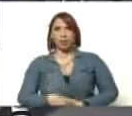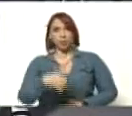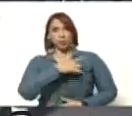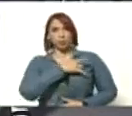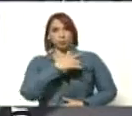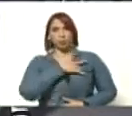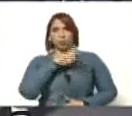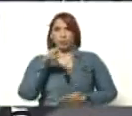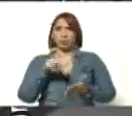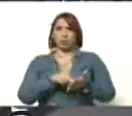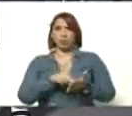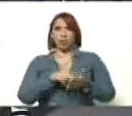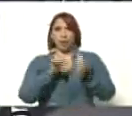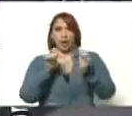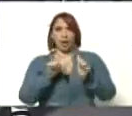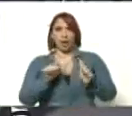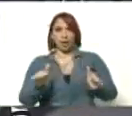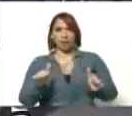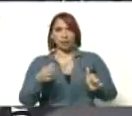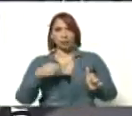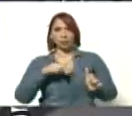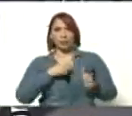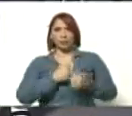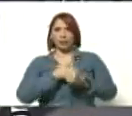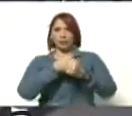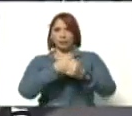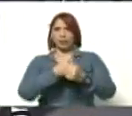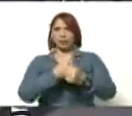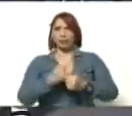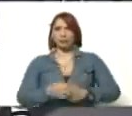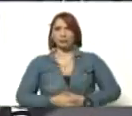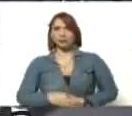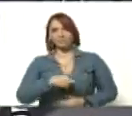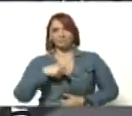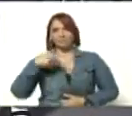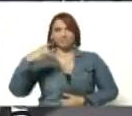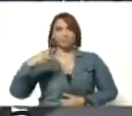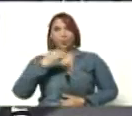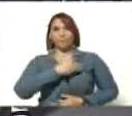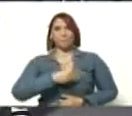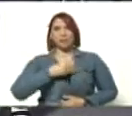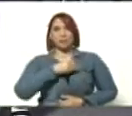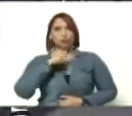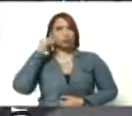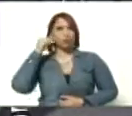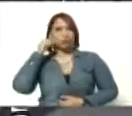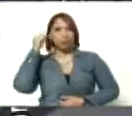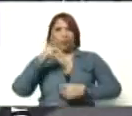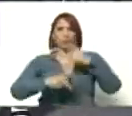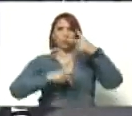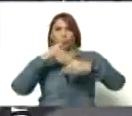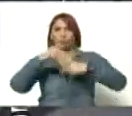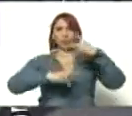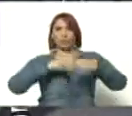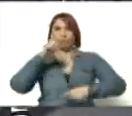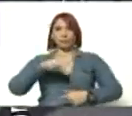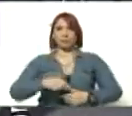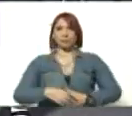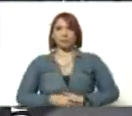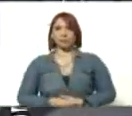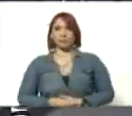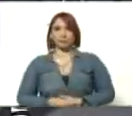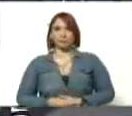Universidad Nacional de las Artes, nuestra querida y apasionada Misión Sucre Productiva, y también